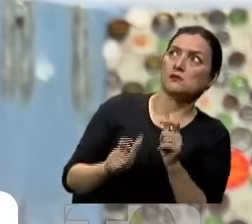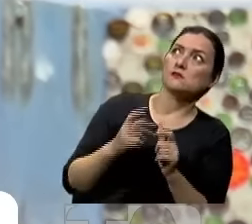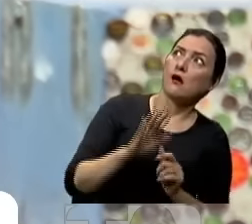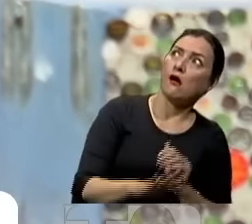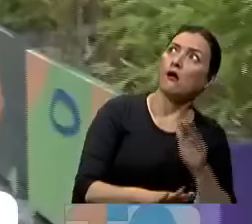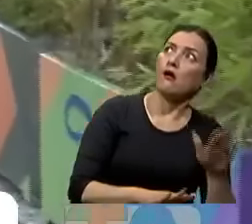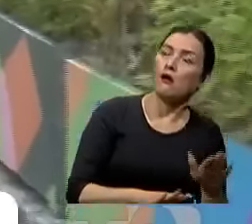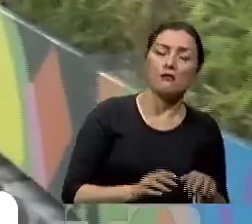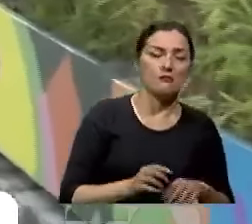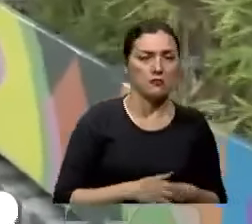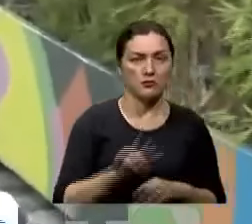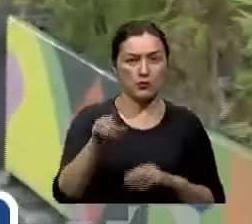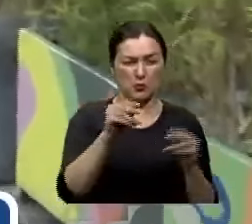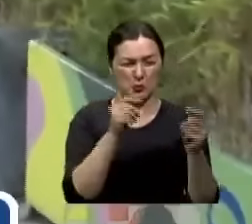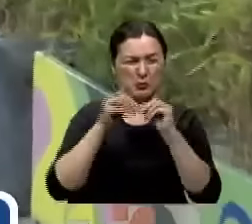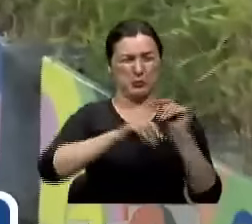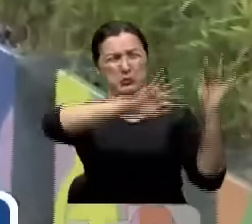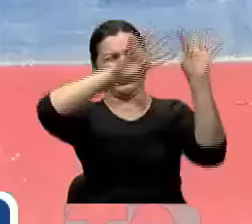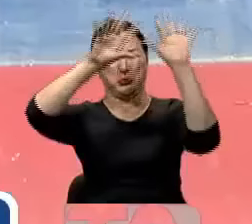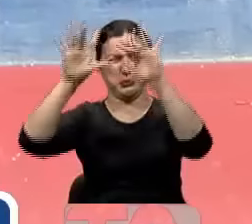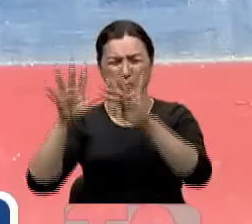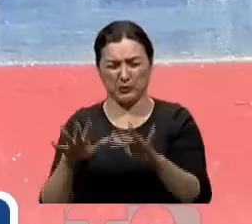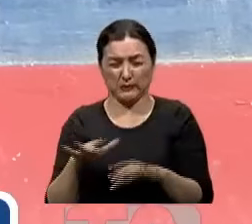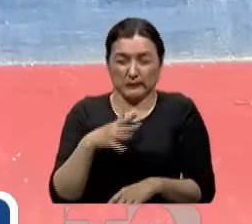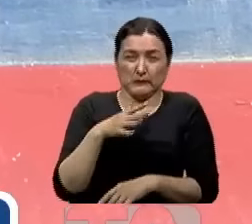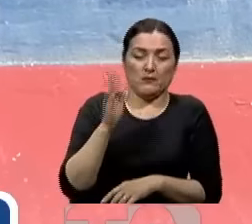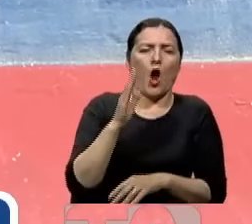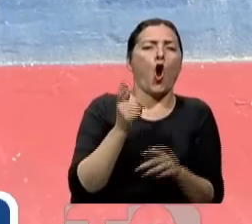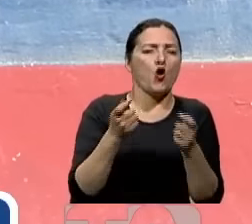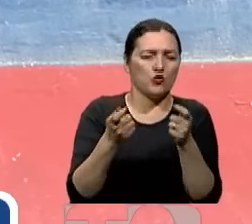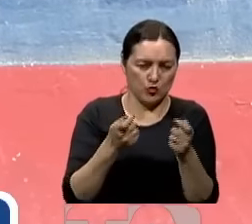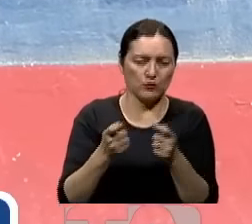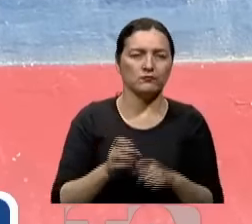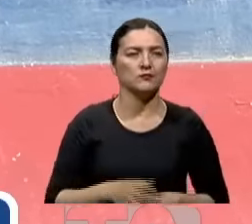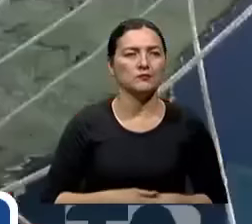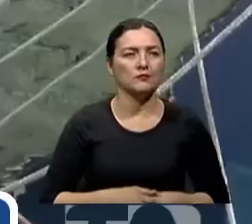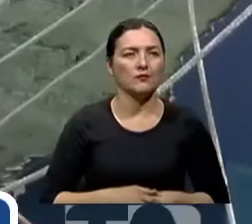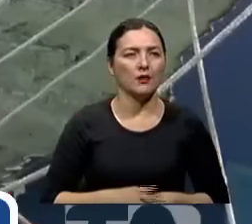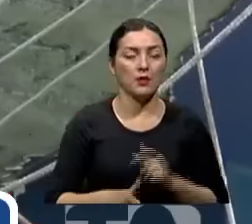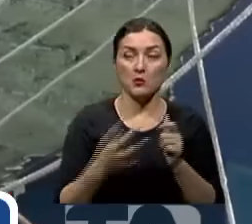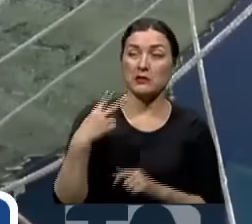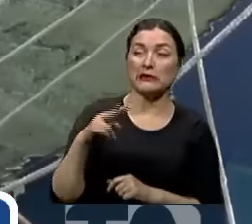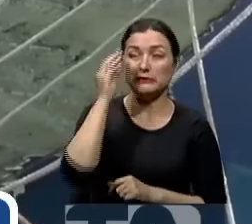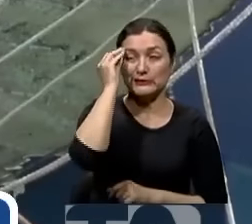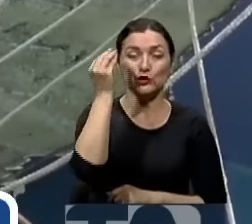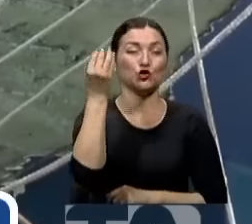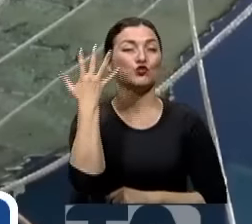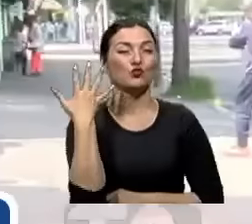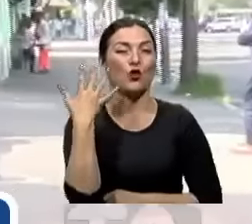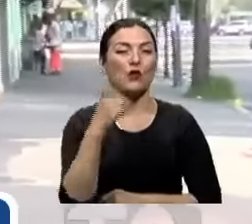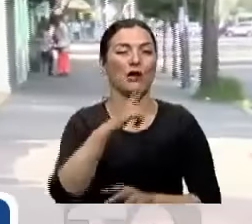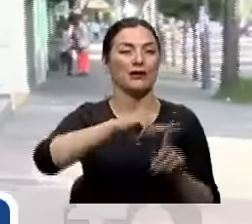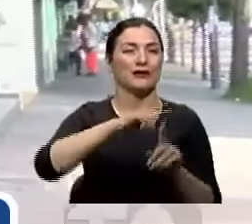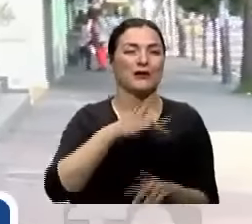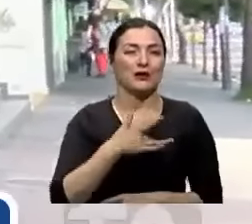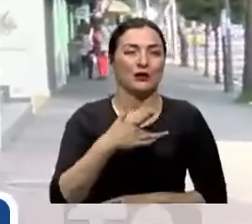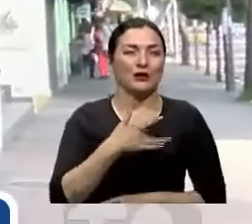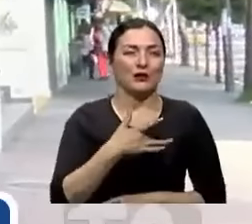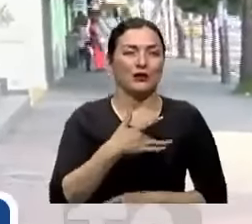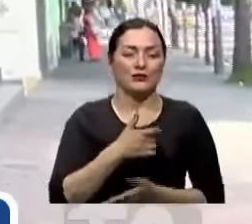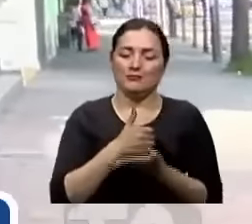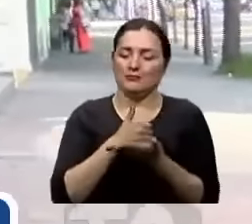impacto a la comunidad. Ante la mirada de los ciudadanos, poco a poco esta estructura se queda en el olvido. Para muchos es algo positivo. Sí, es que es